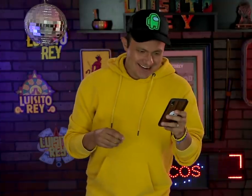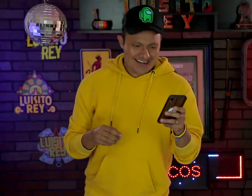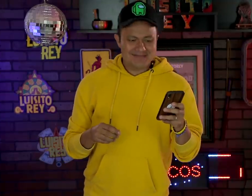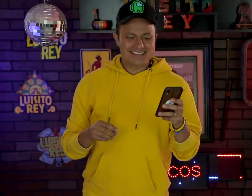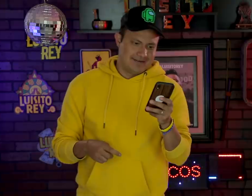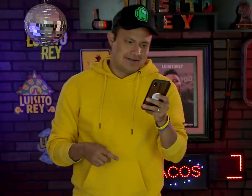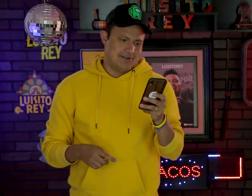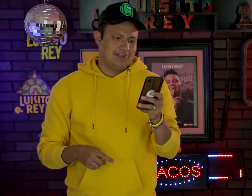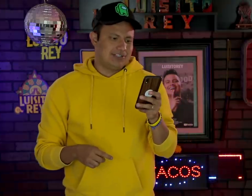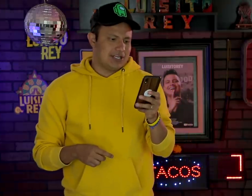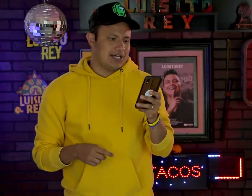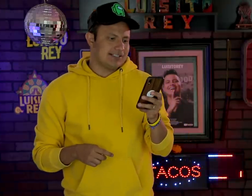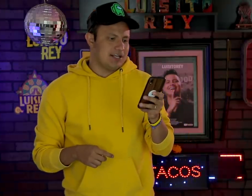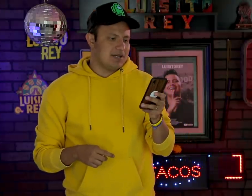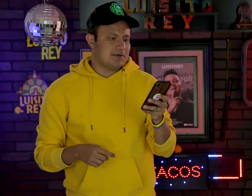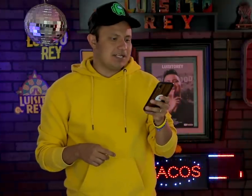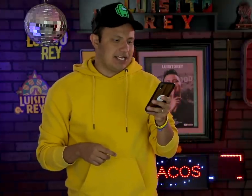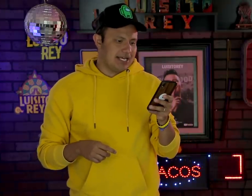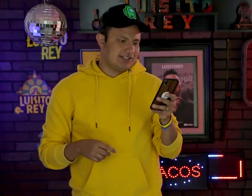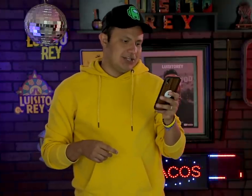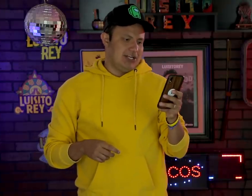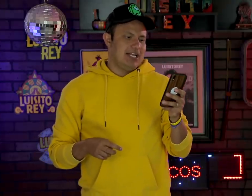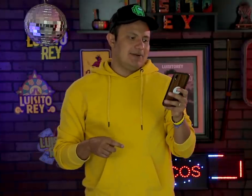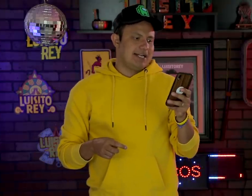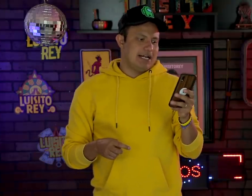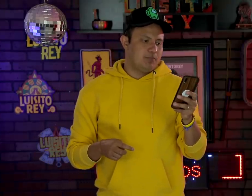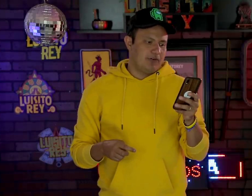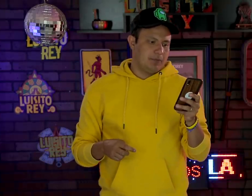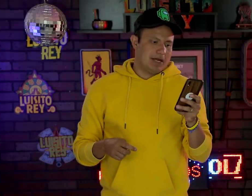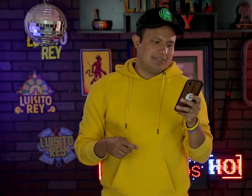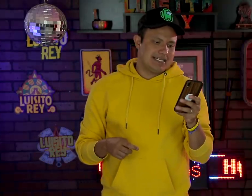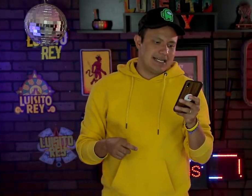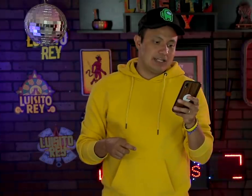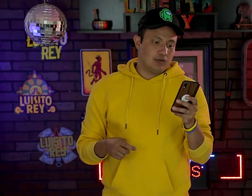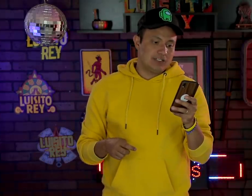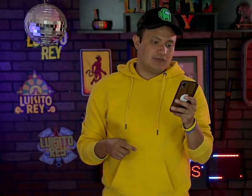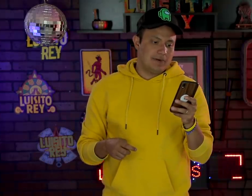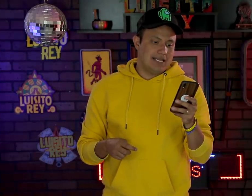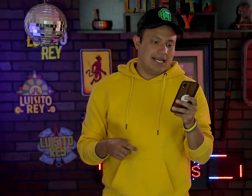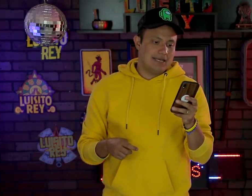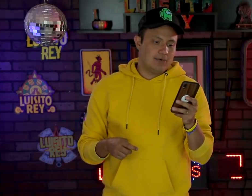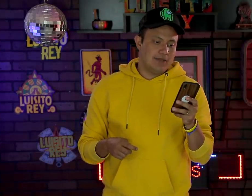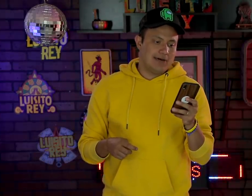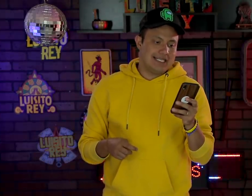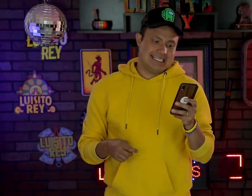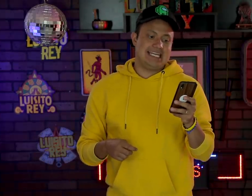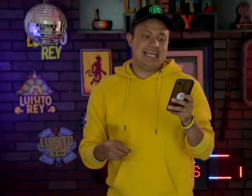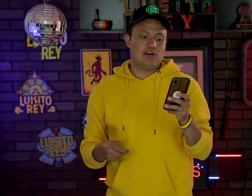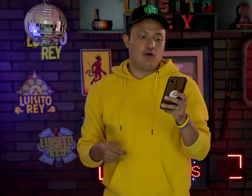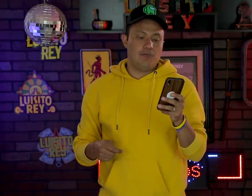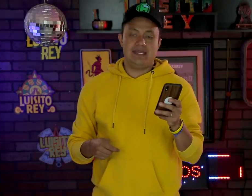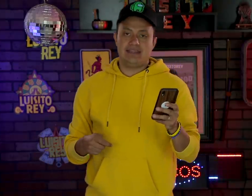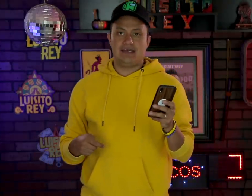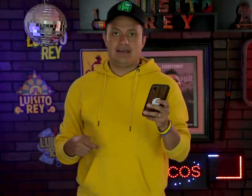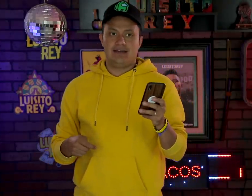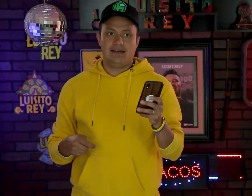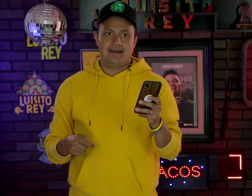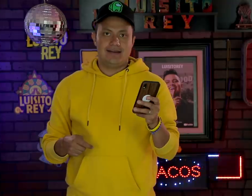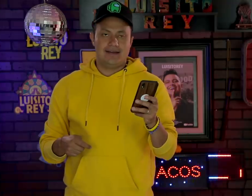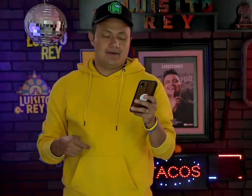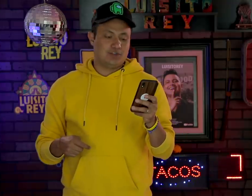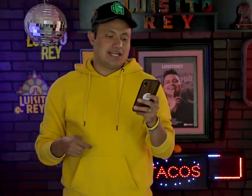No mames Dice que en clase de matemáticas Le hablaran al profe para avisarle Que toda su familia Incluido él Tenían COVID